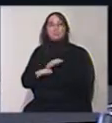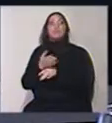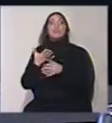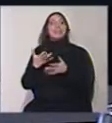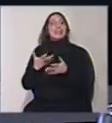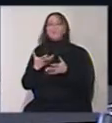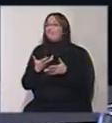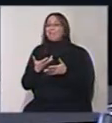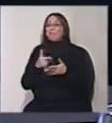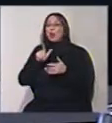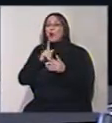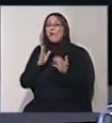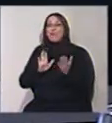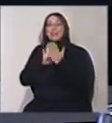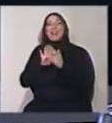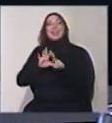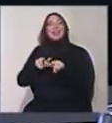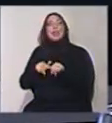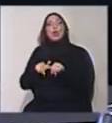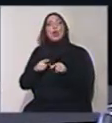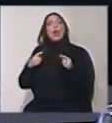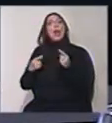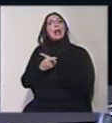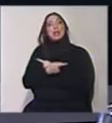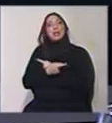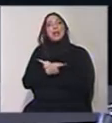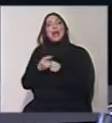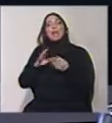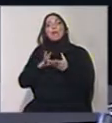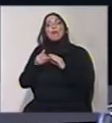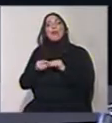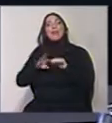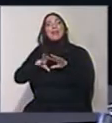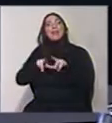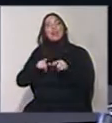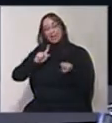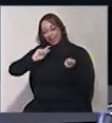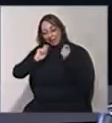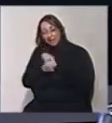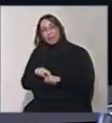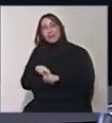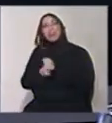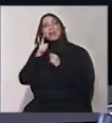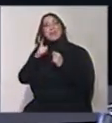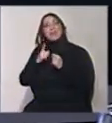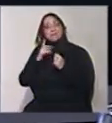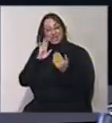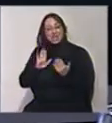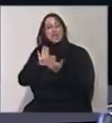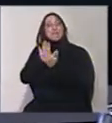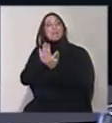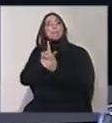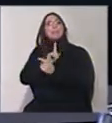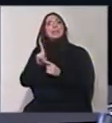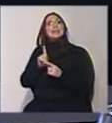¿No enfrentar el delito? No, por el contrario. Hay formas de delito que hay que han cambiado, que hay que enfrentarla, pero sin perder